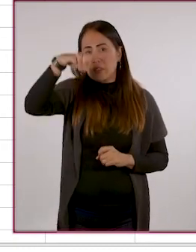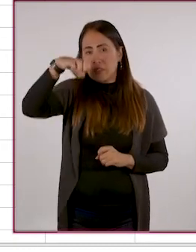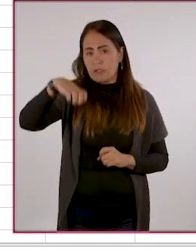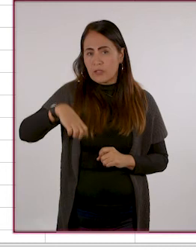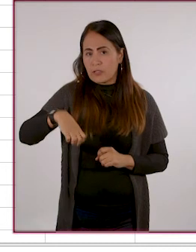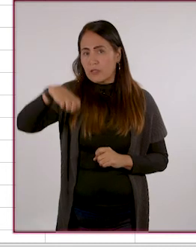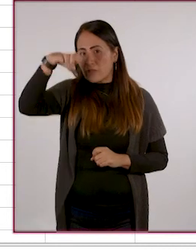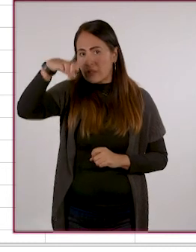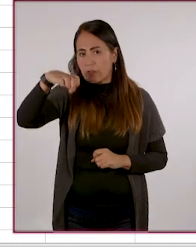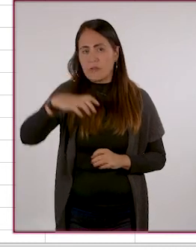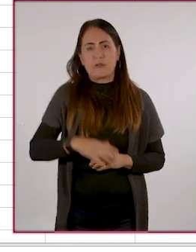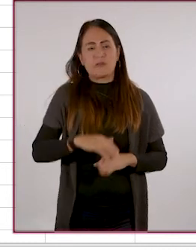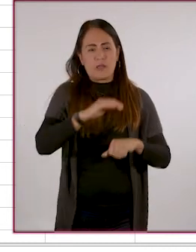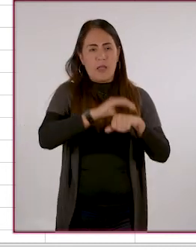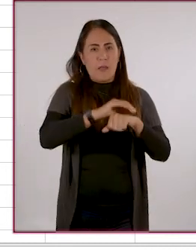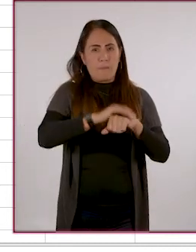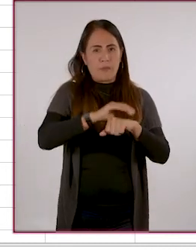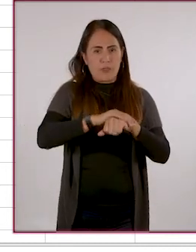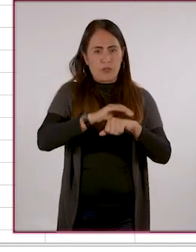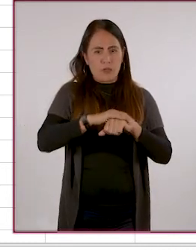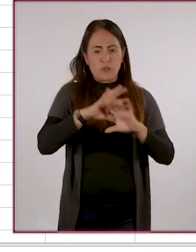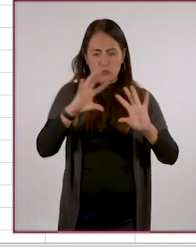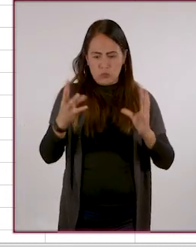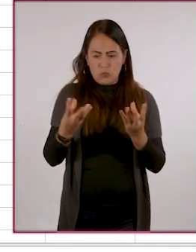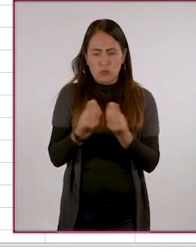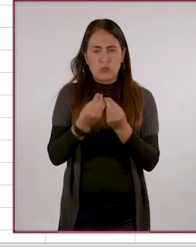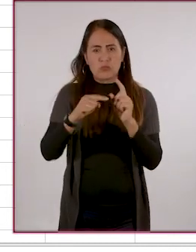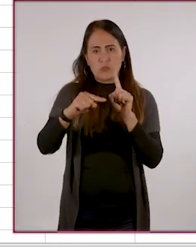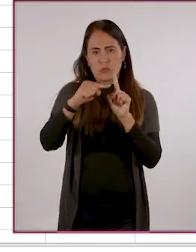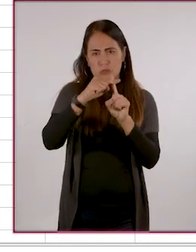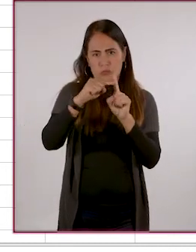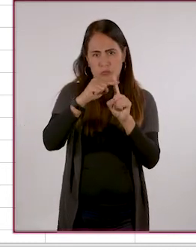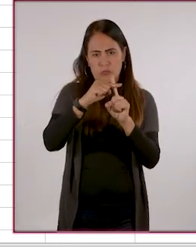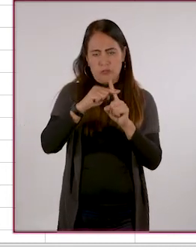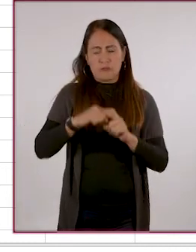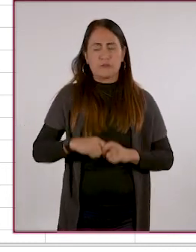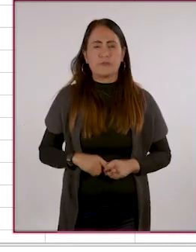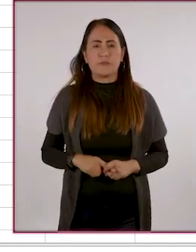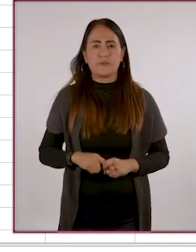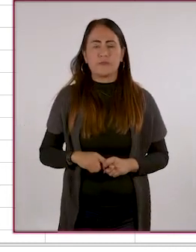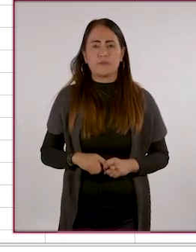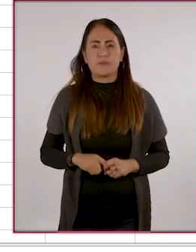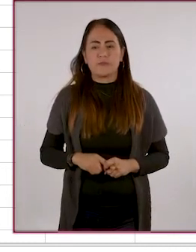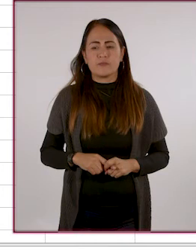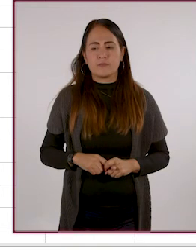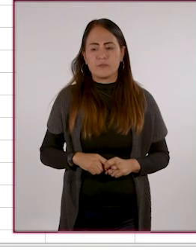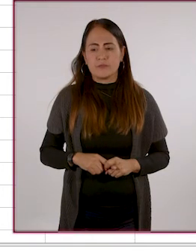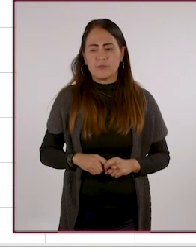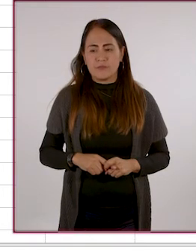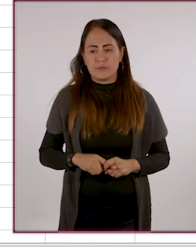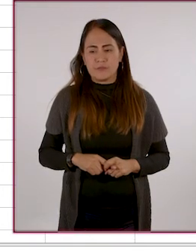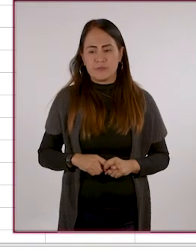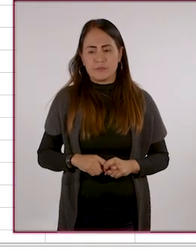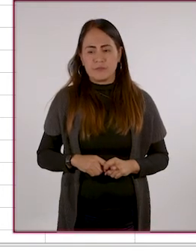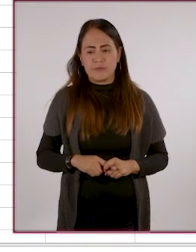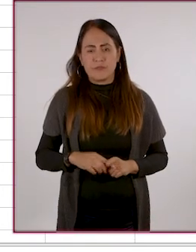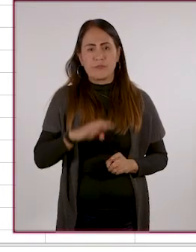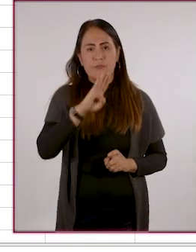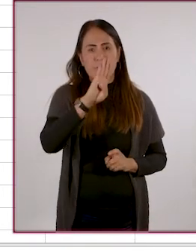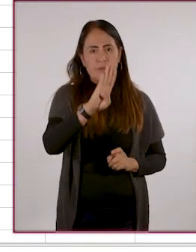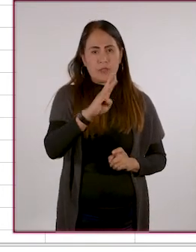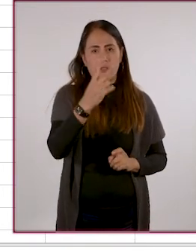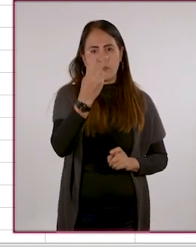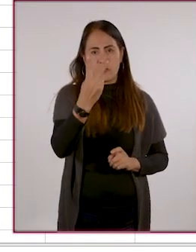las edades de todos nuestros amigos de sexo femenino. Le voy a dar de